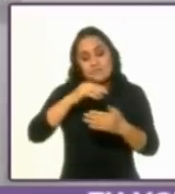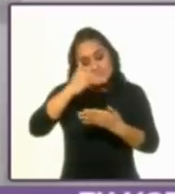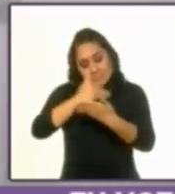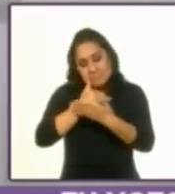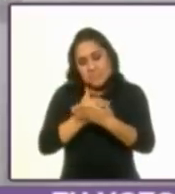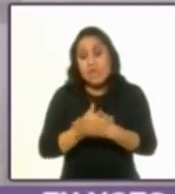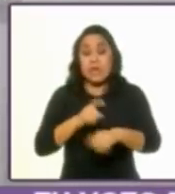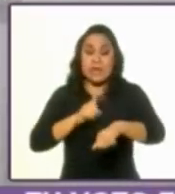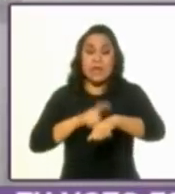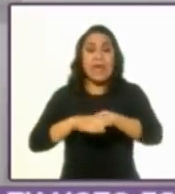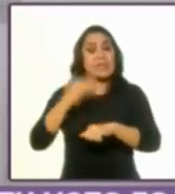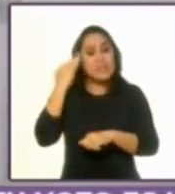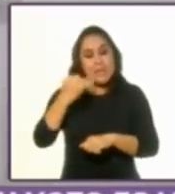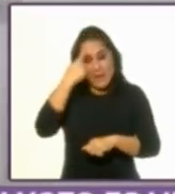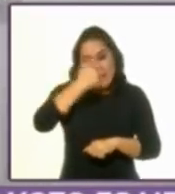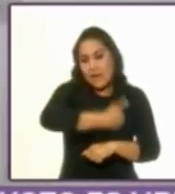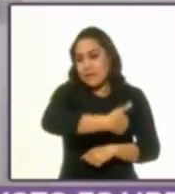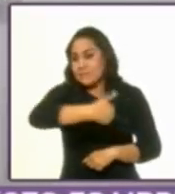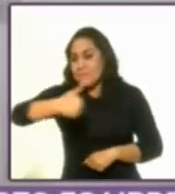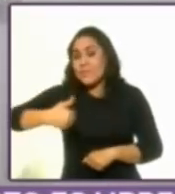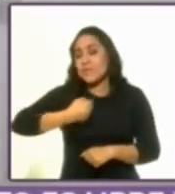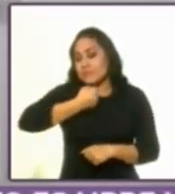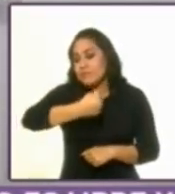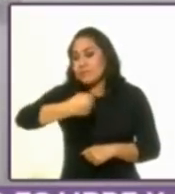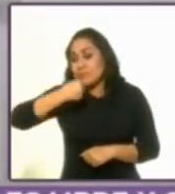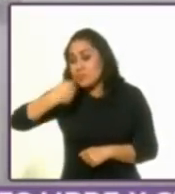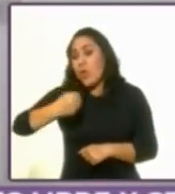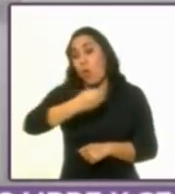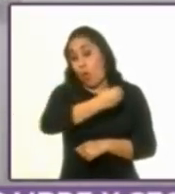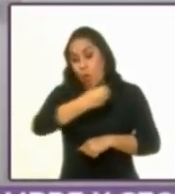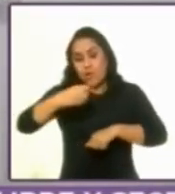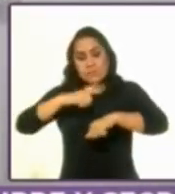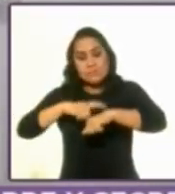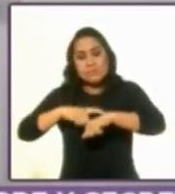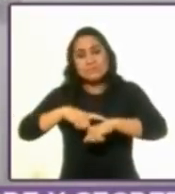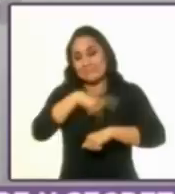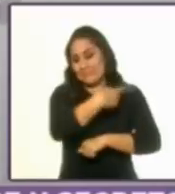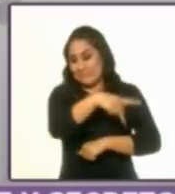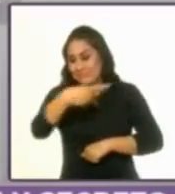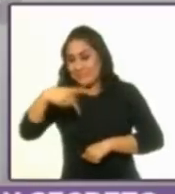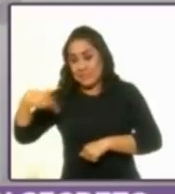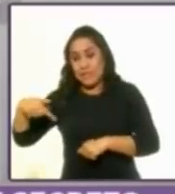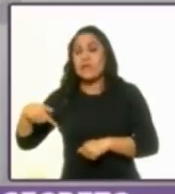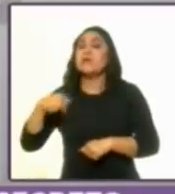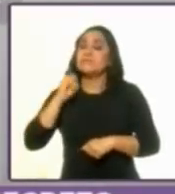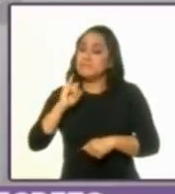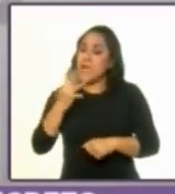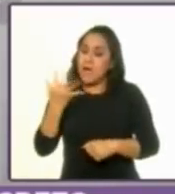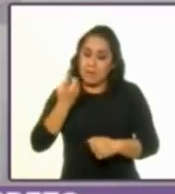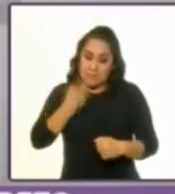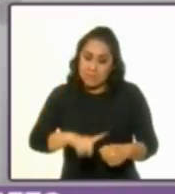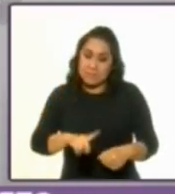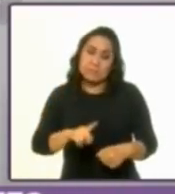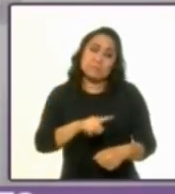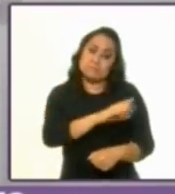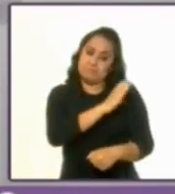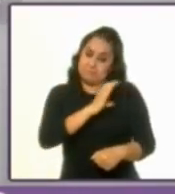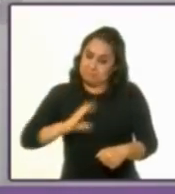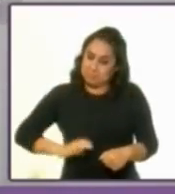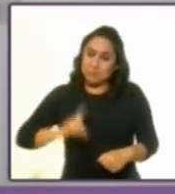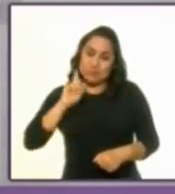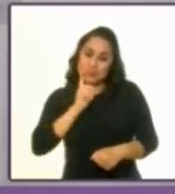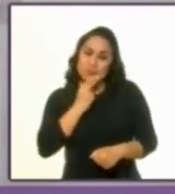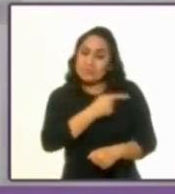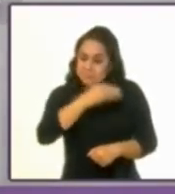el tiempo de participación y el orden en el que cada uno tomara la palabra fueron aprobados por los mismos candidatas y candidatos